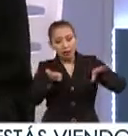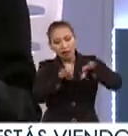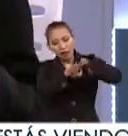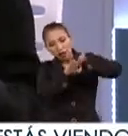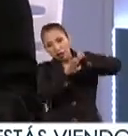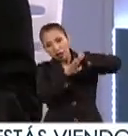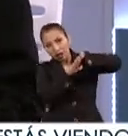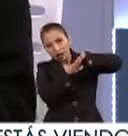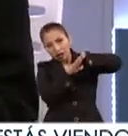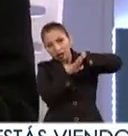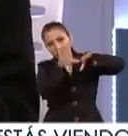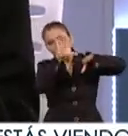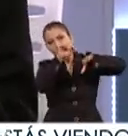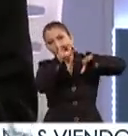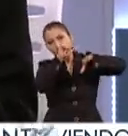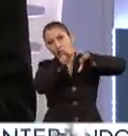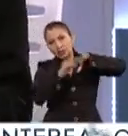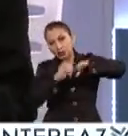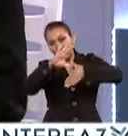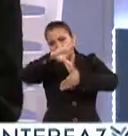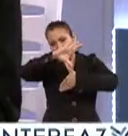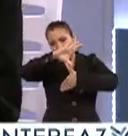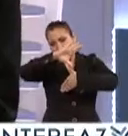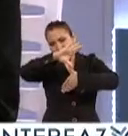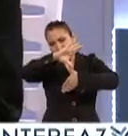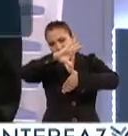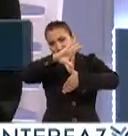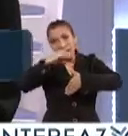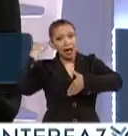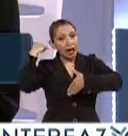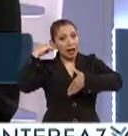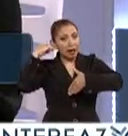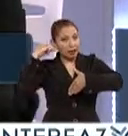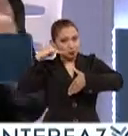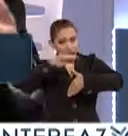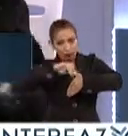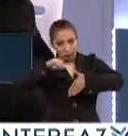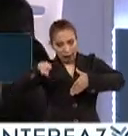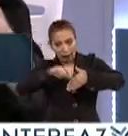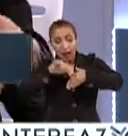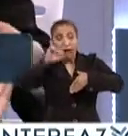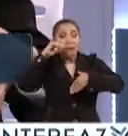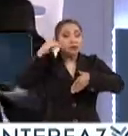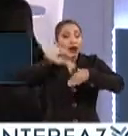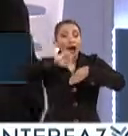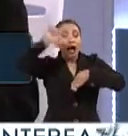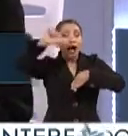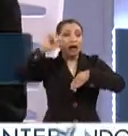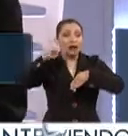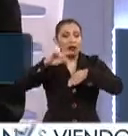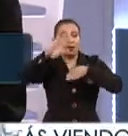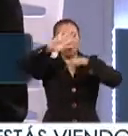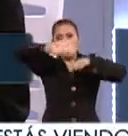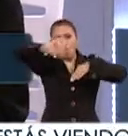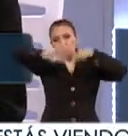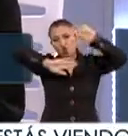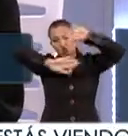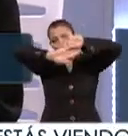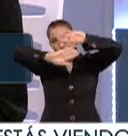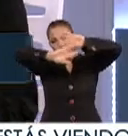placas tectónicas de Cocos y Norteamérica, eso hasta Michoacán. De Michoacán a Jalisco es Ribera